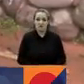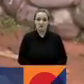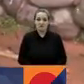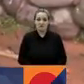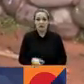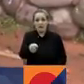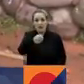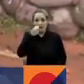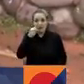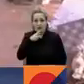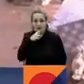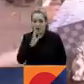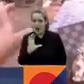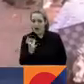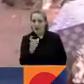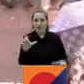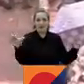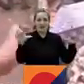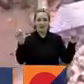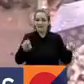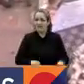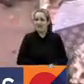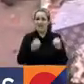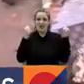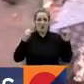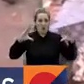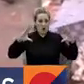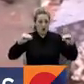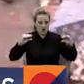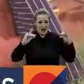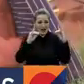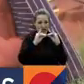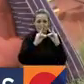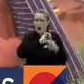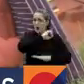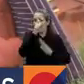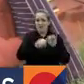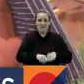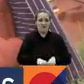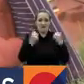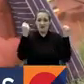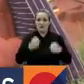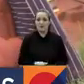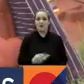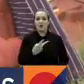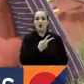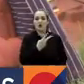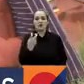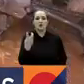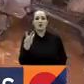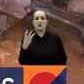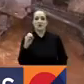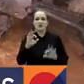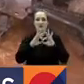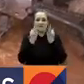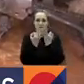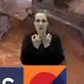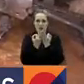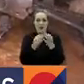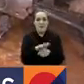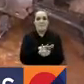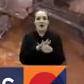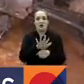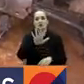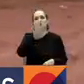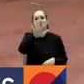Nevera, lavadora, televisor, todo, las camas, colchones, todo total. Fueron 230 familias de 5 barrios del municipio afectadas por